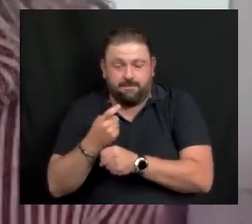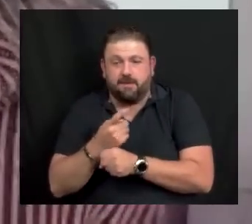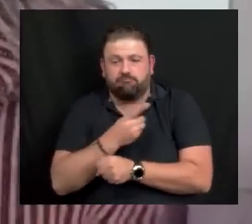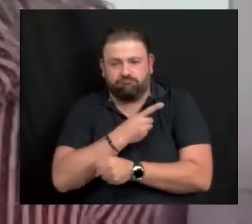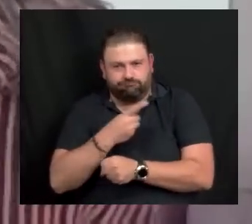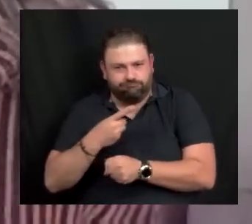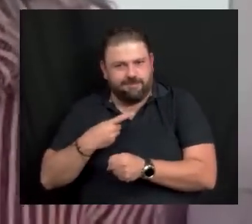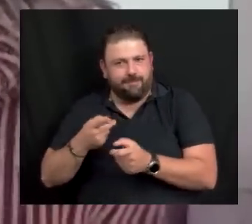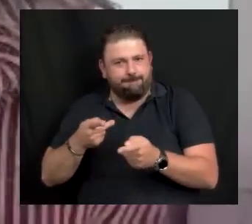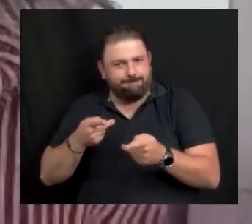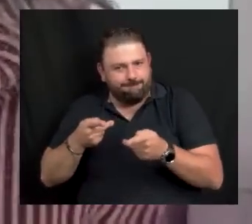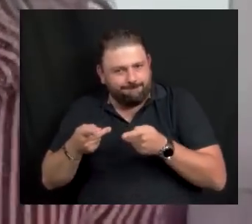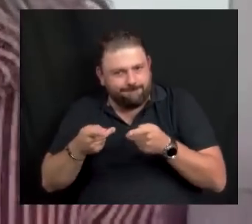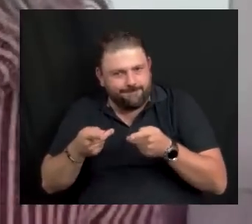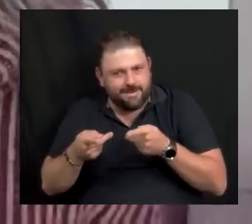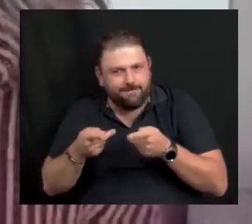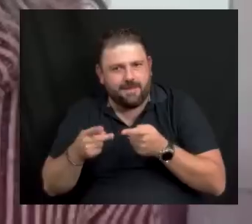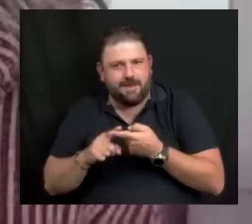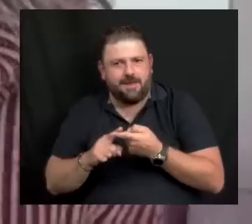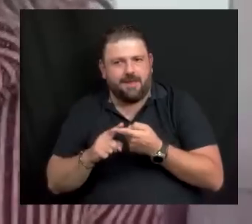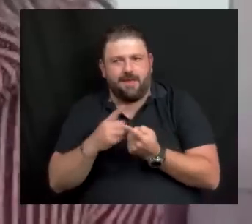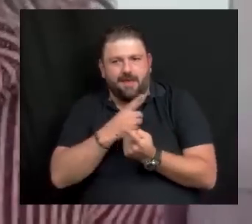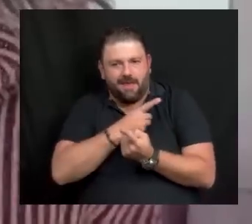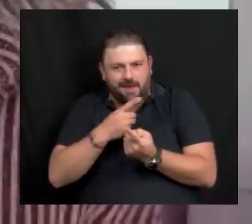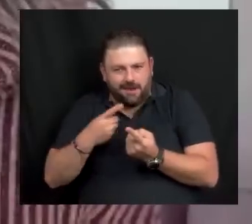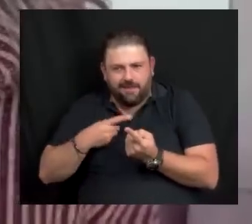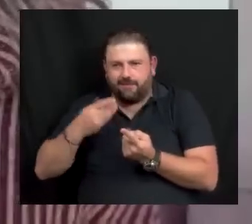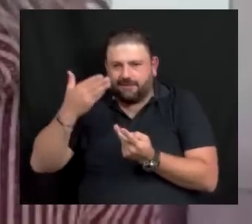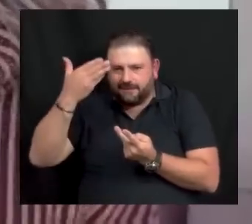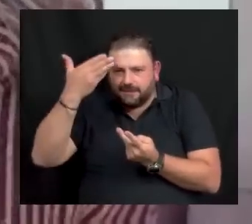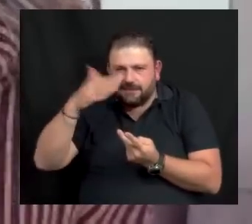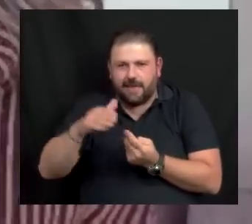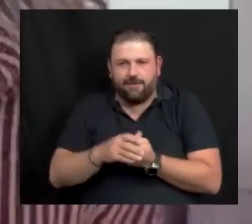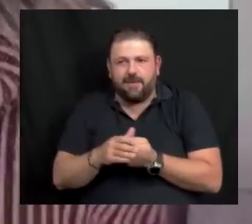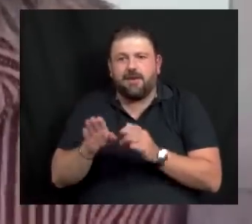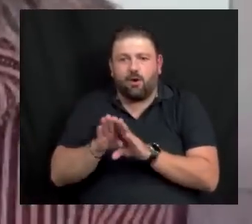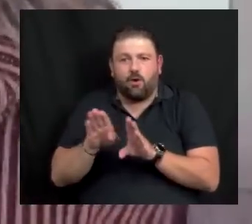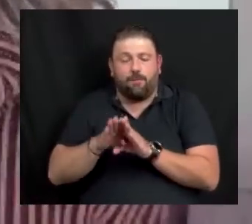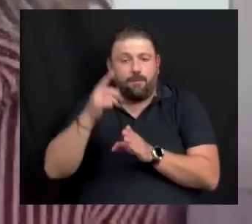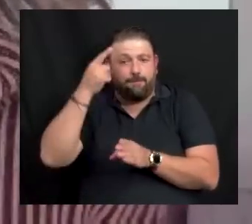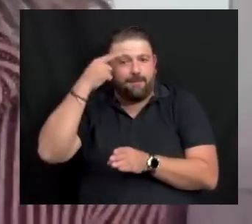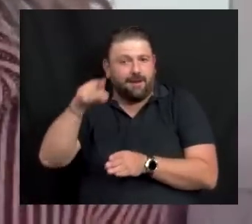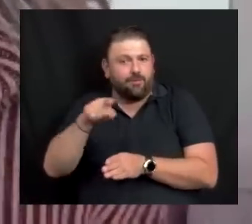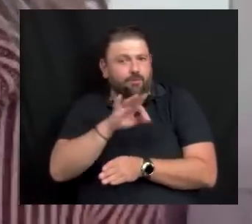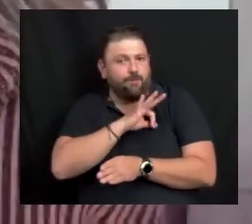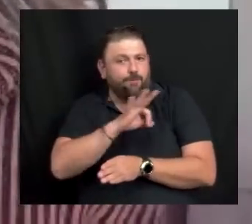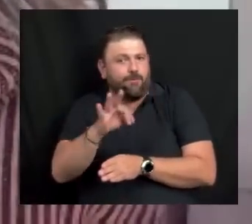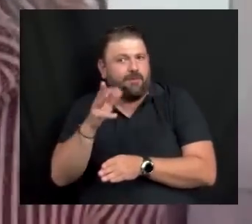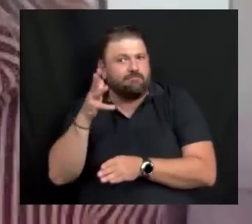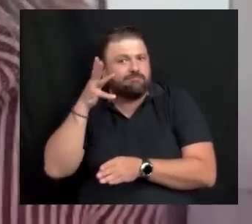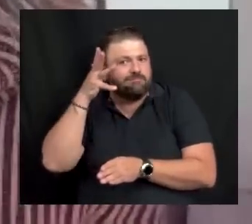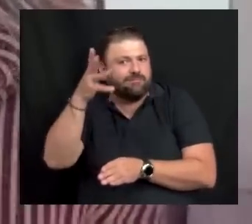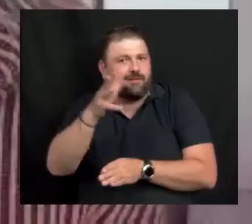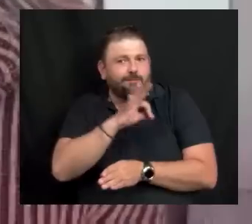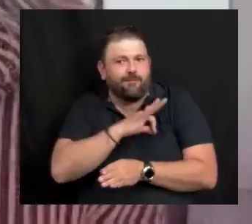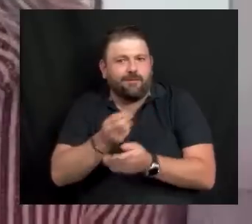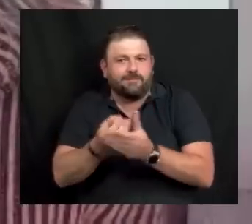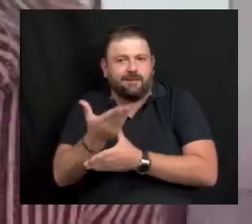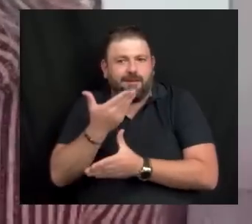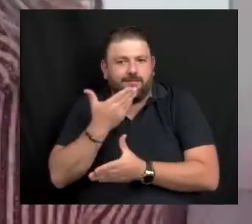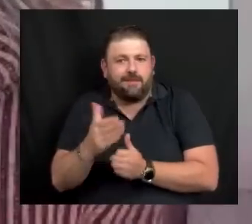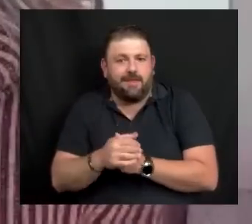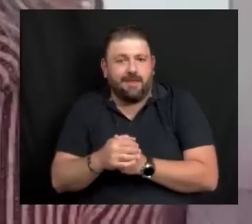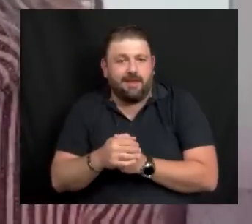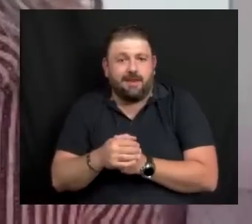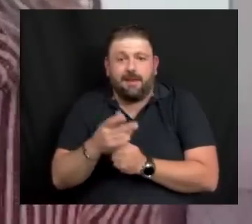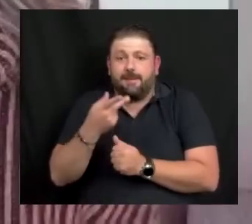que saber qué puntos tienes que ir conquistando para poder lograr. Y muchas veces queremos muchísimas cosas, pero no